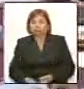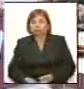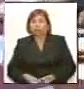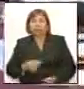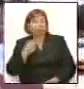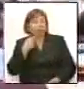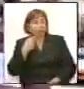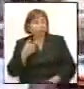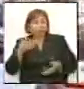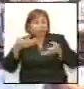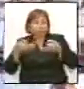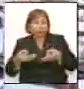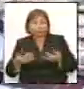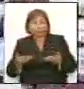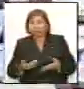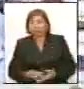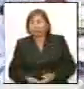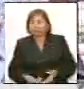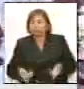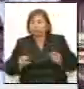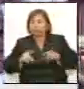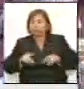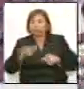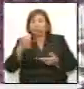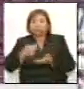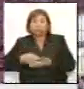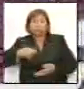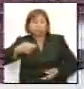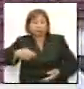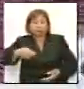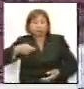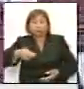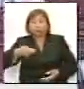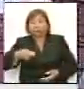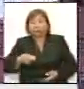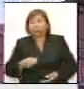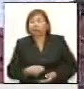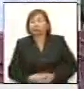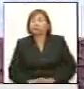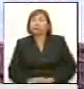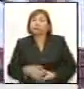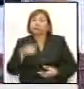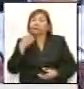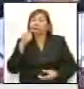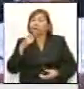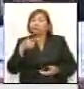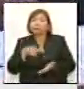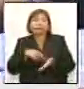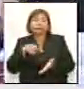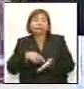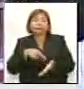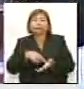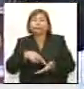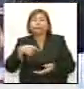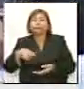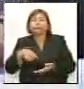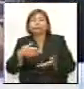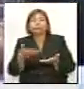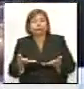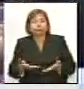actualidad, cuando un arrendatario tiene un inquilino y este inquilino es moroso, este inquilino deja de